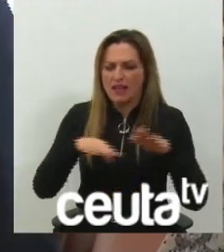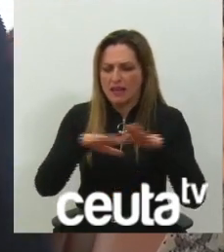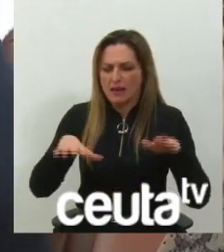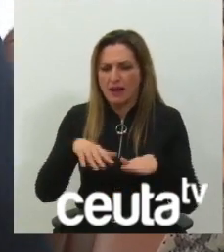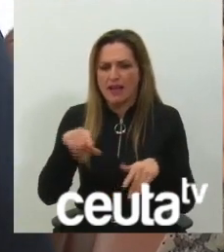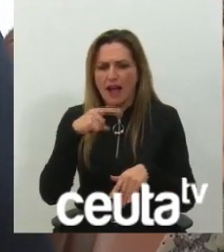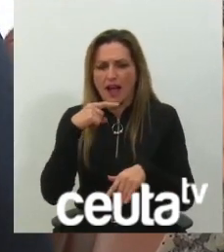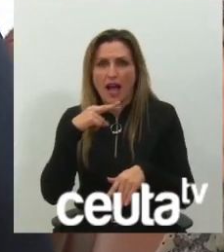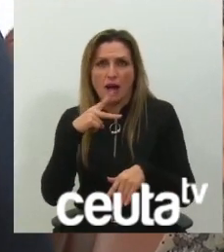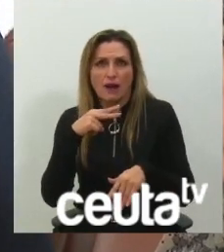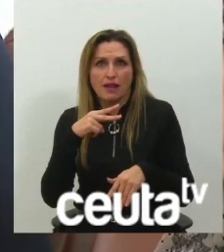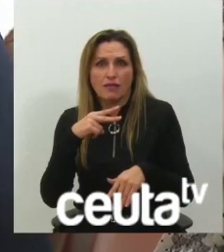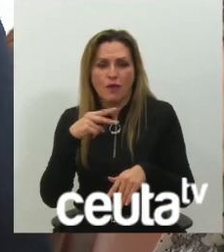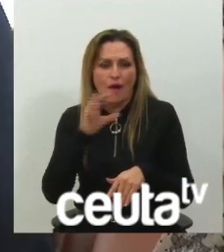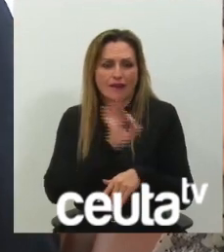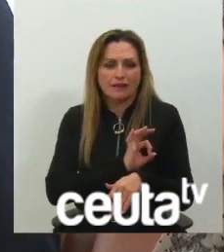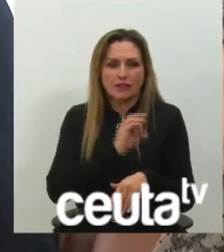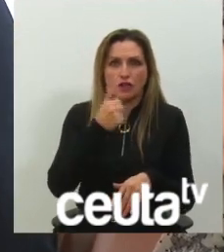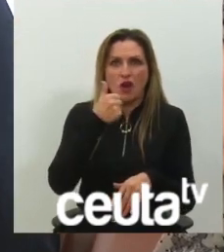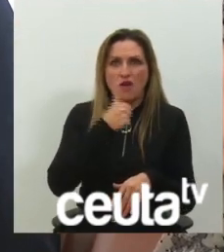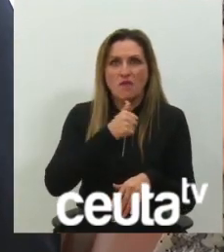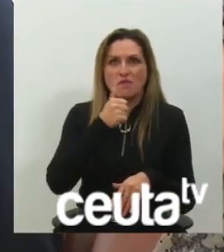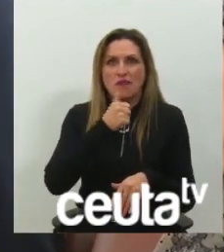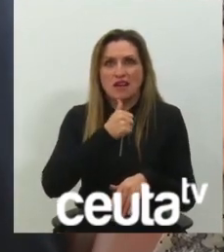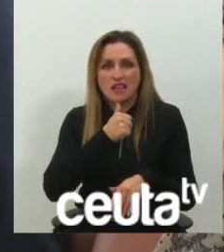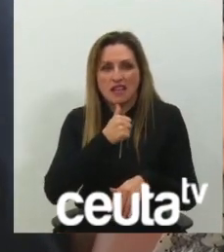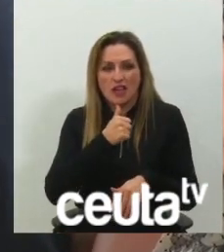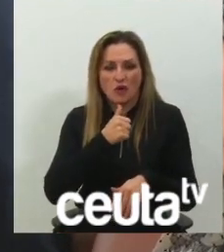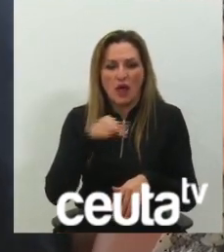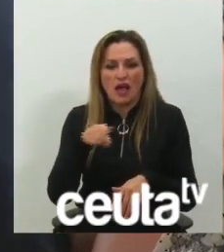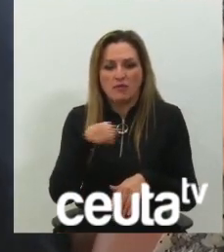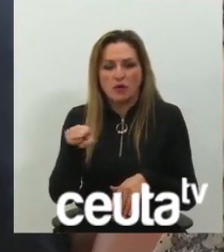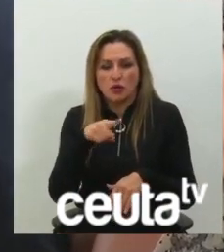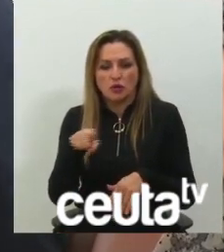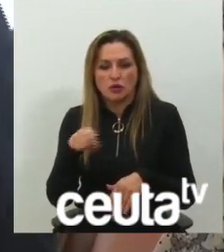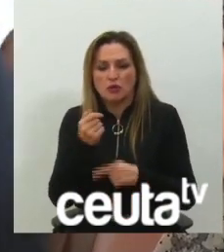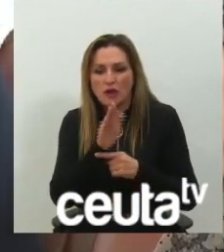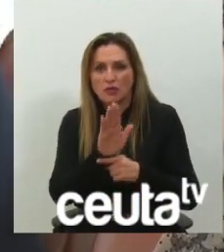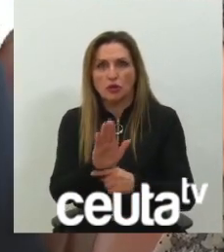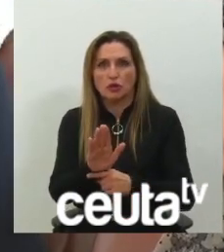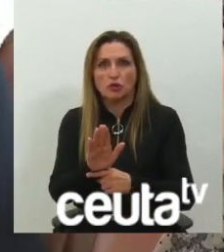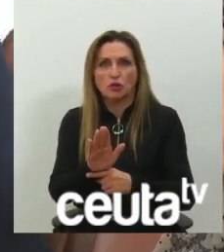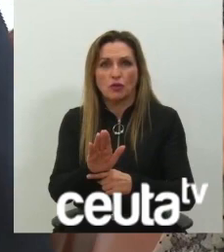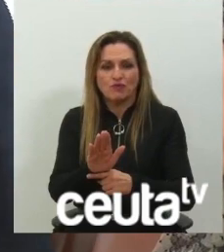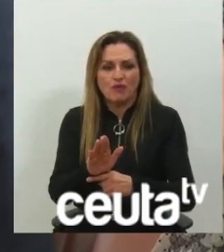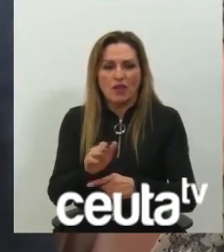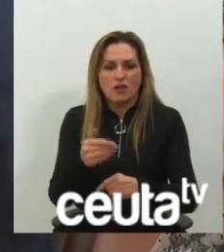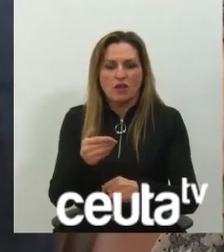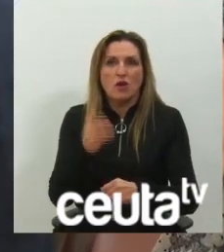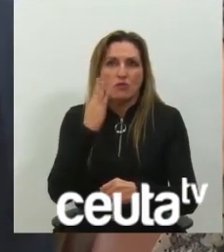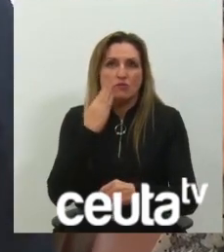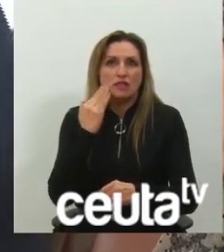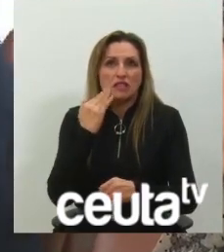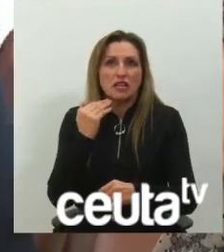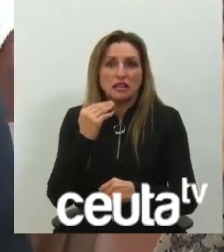verdejo mostró como una especie de preocupación paternalista hacia el electorado musulmán